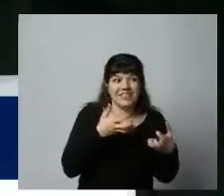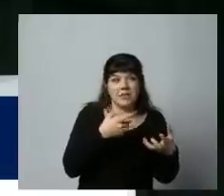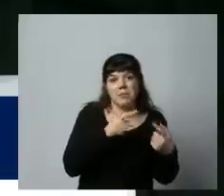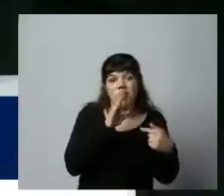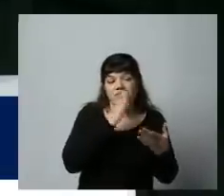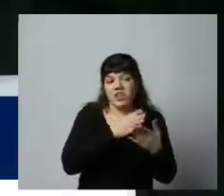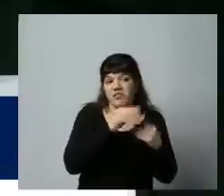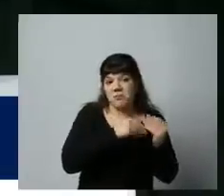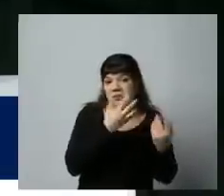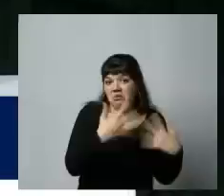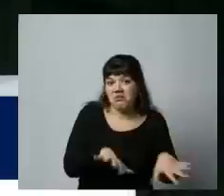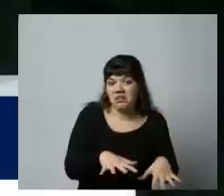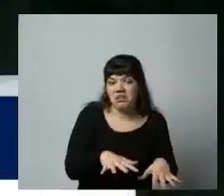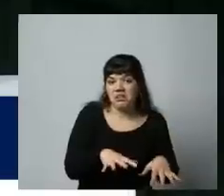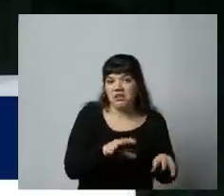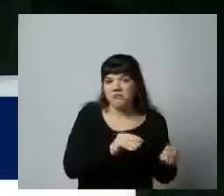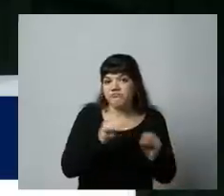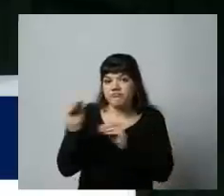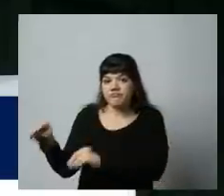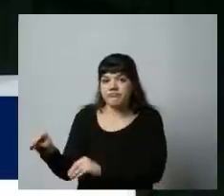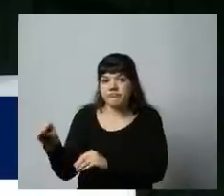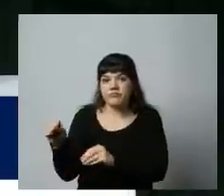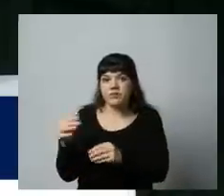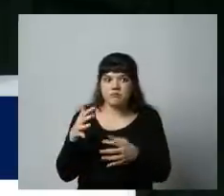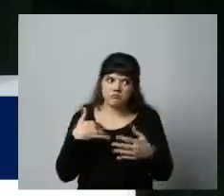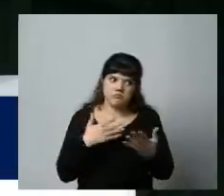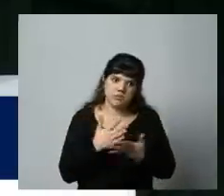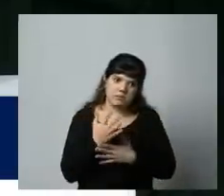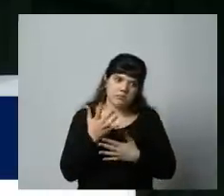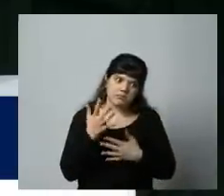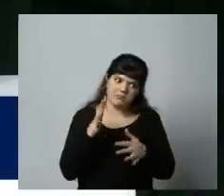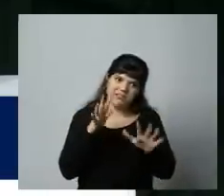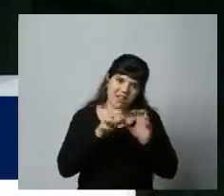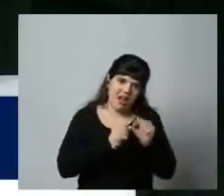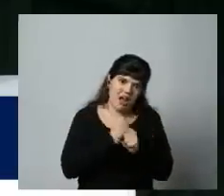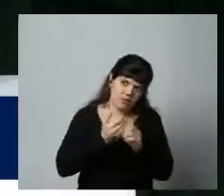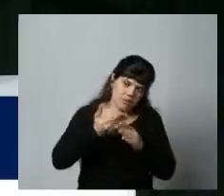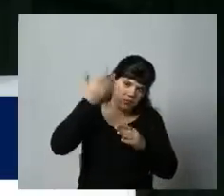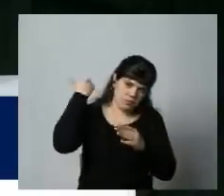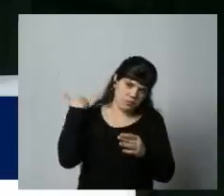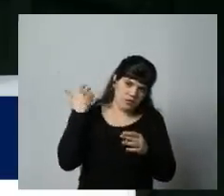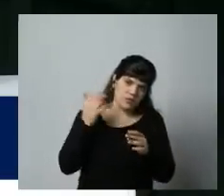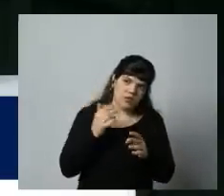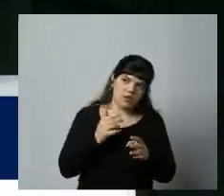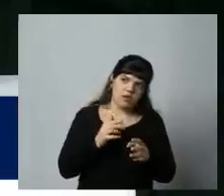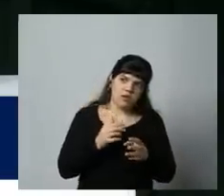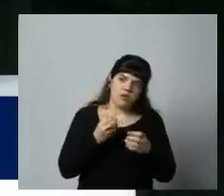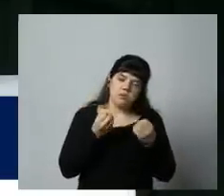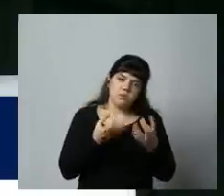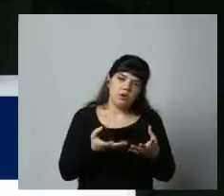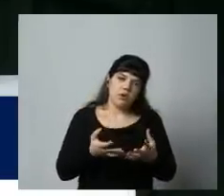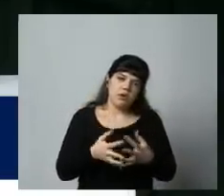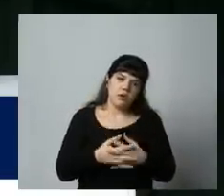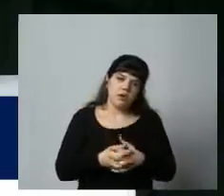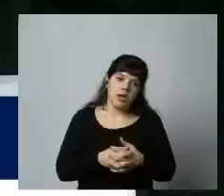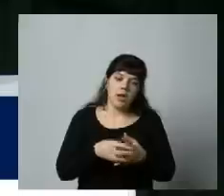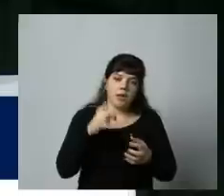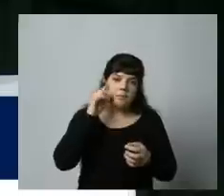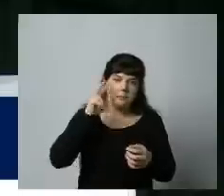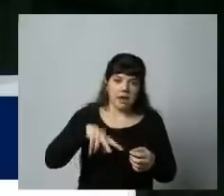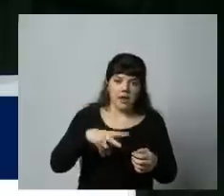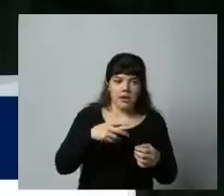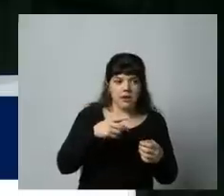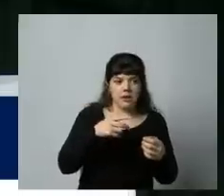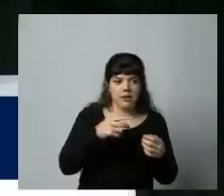querido en ese momento estamos hablando prácticamente de 10 años atrás porque que este bueno el plan les